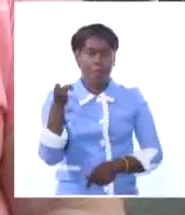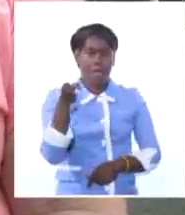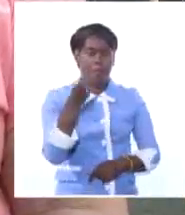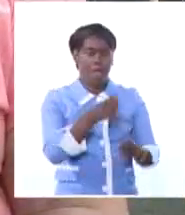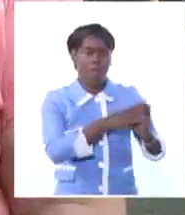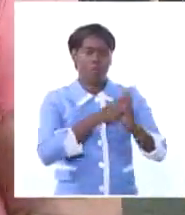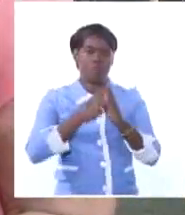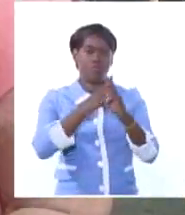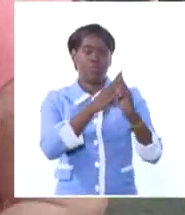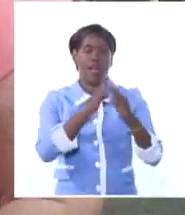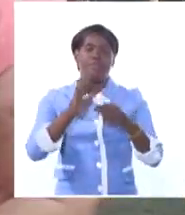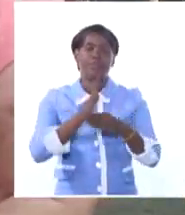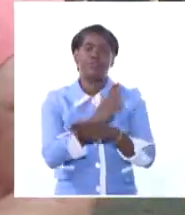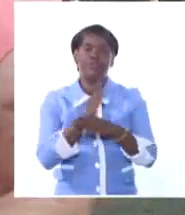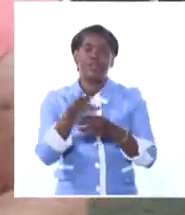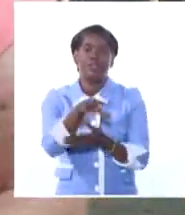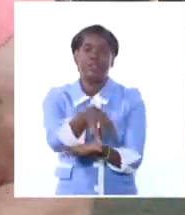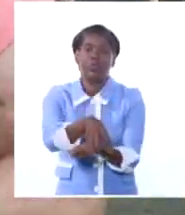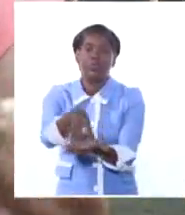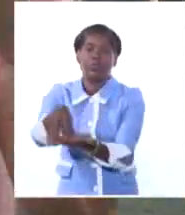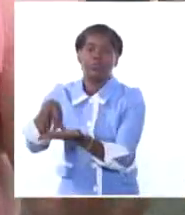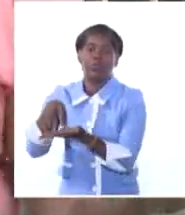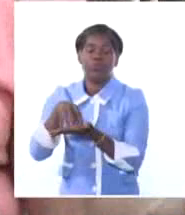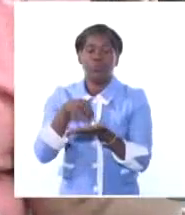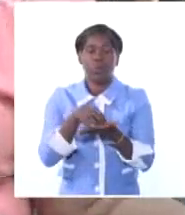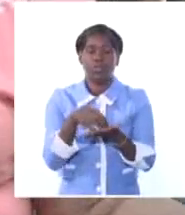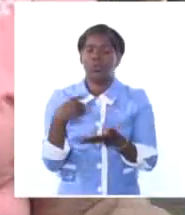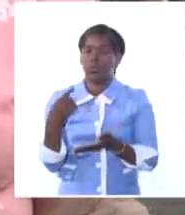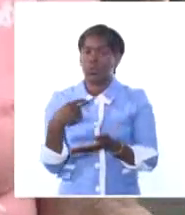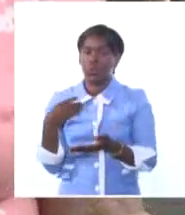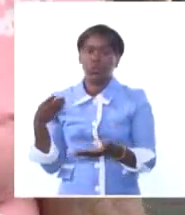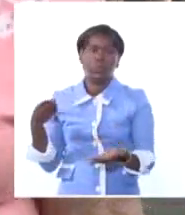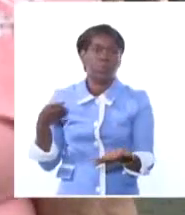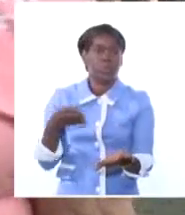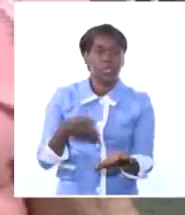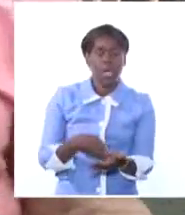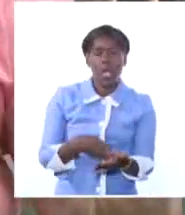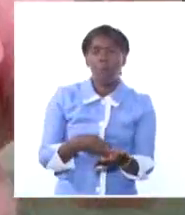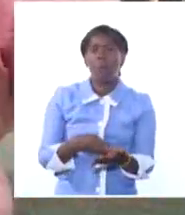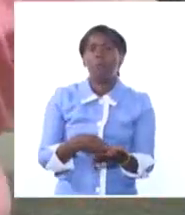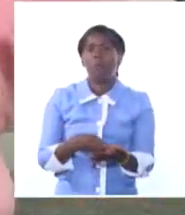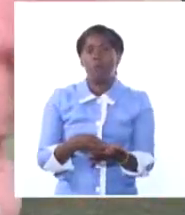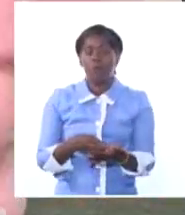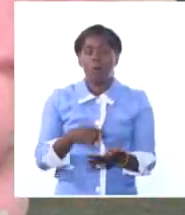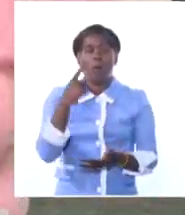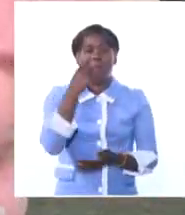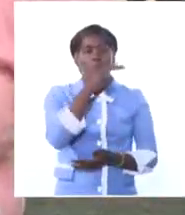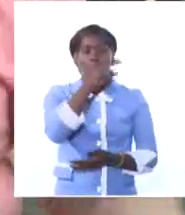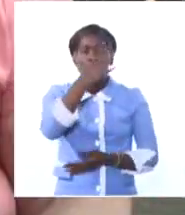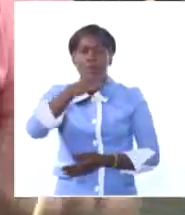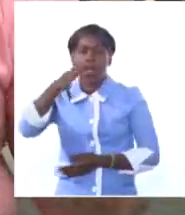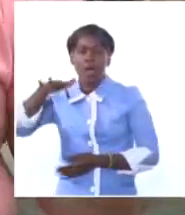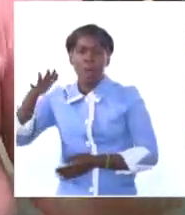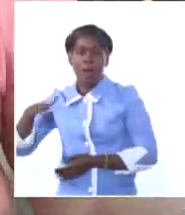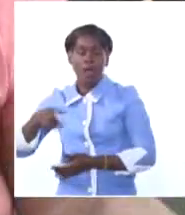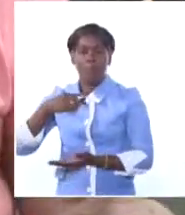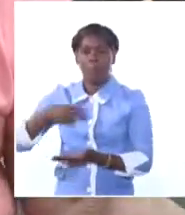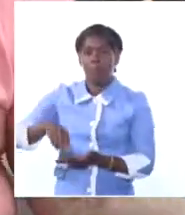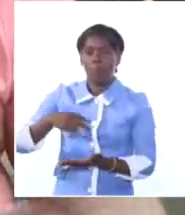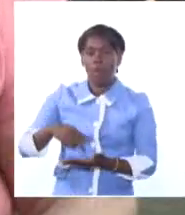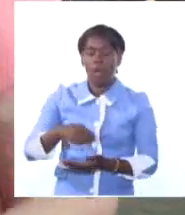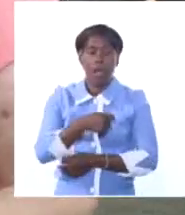hecho funciones en el Miramar así, con público que entre y les damos